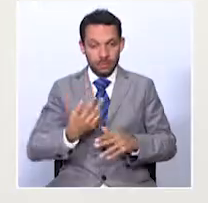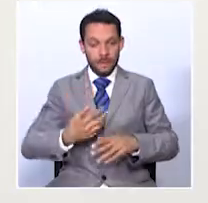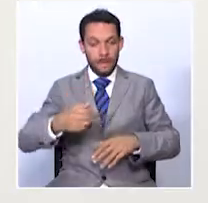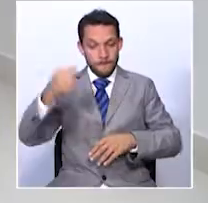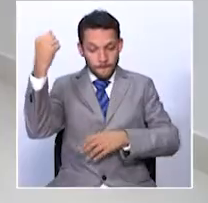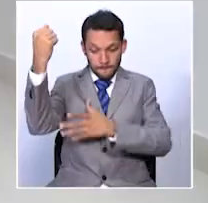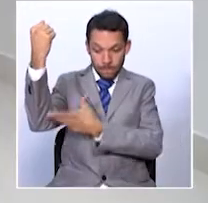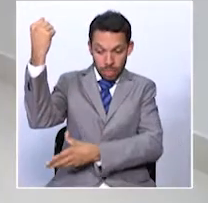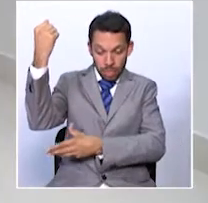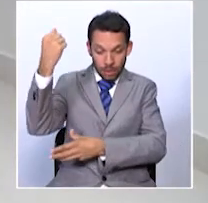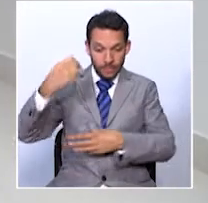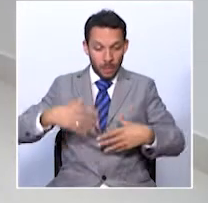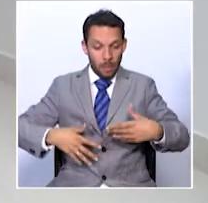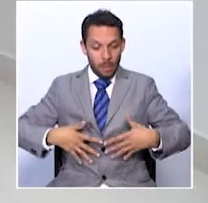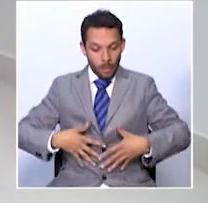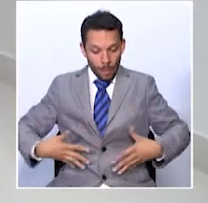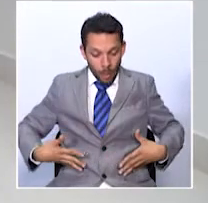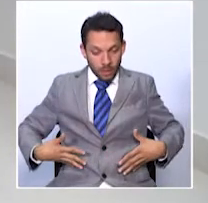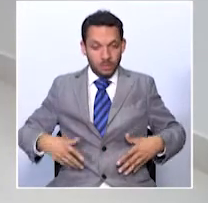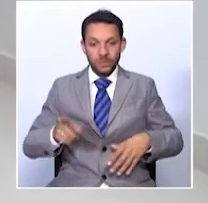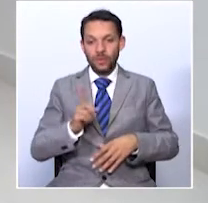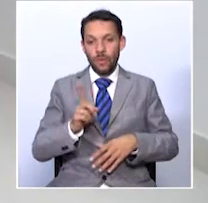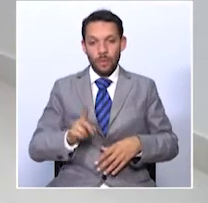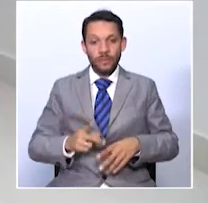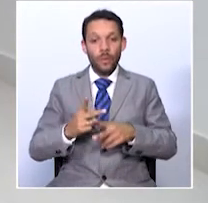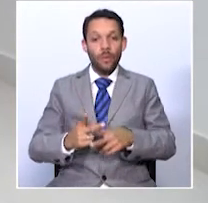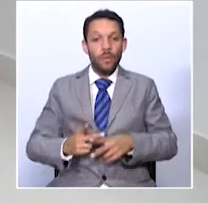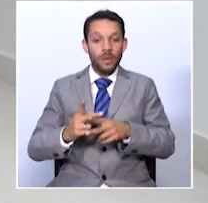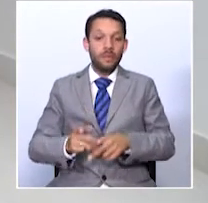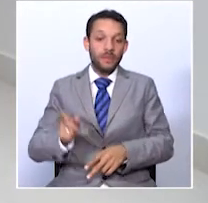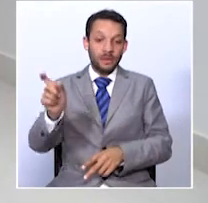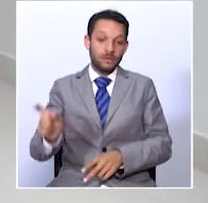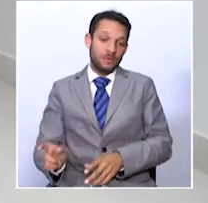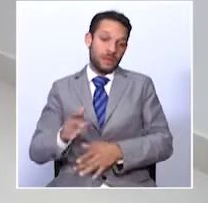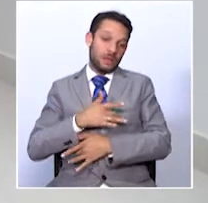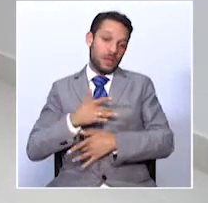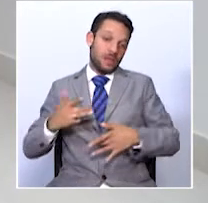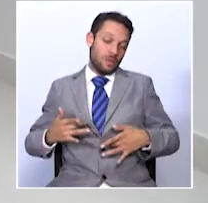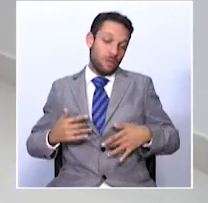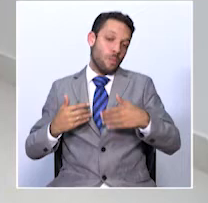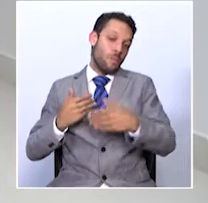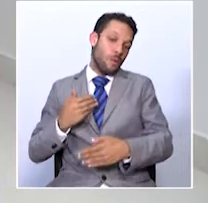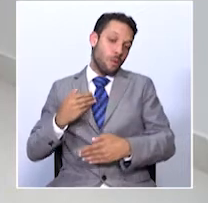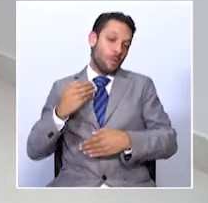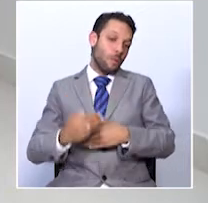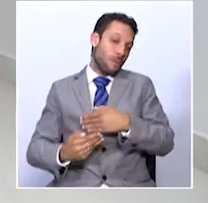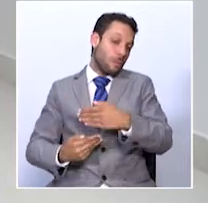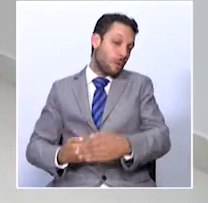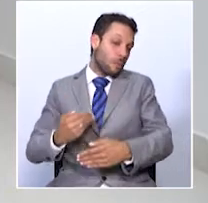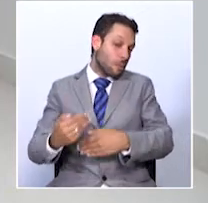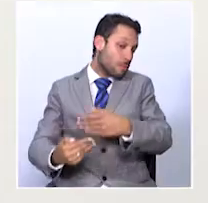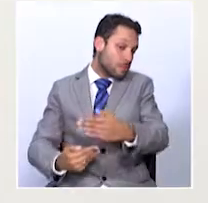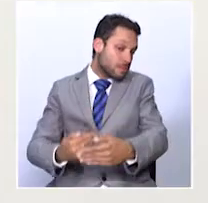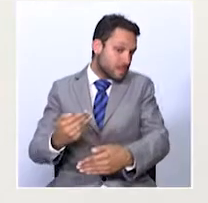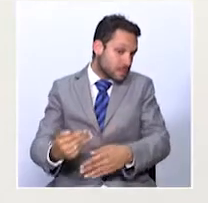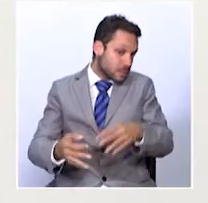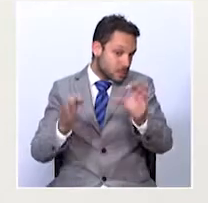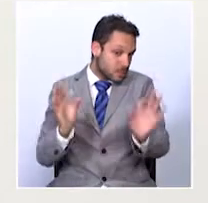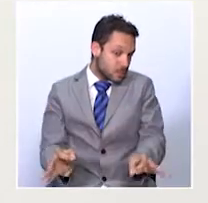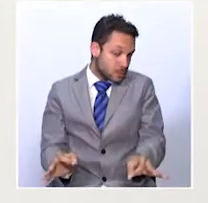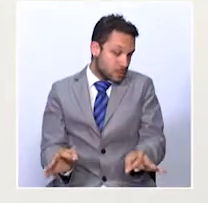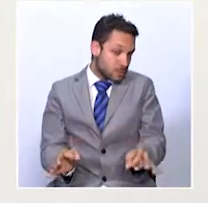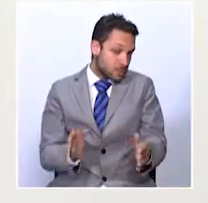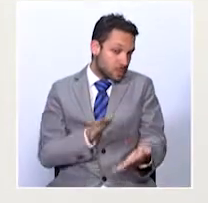no. Nosotros no podemos jugar con la salud del ser humano. Estas personas pero van confiando en